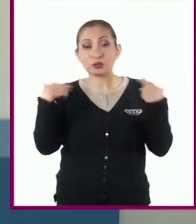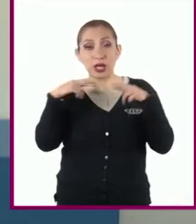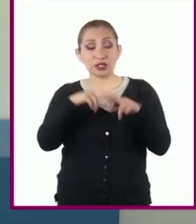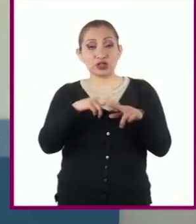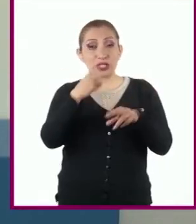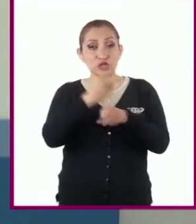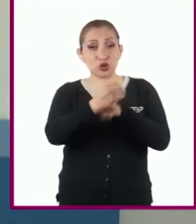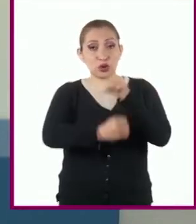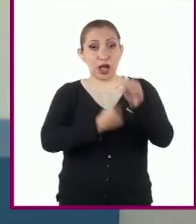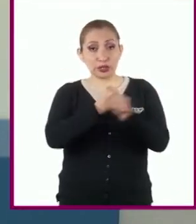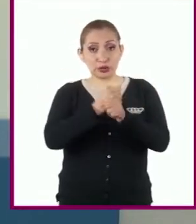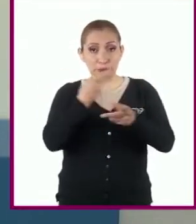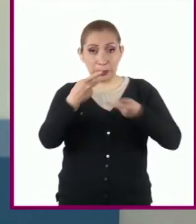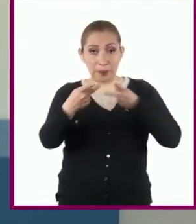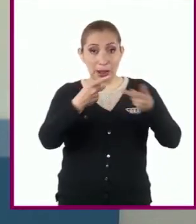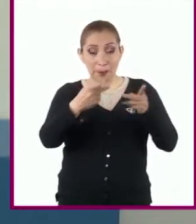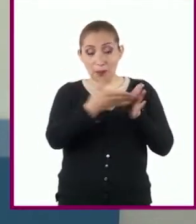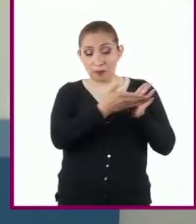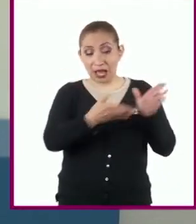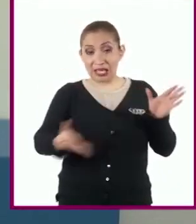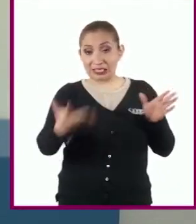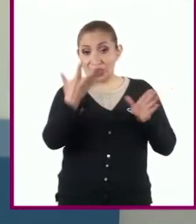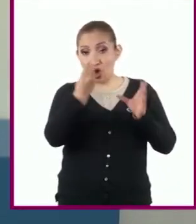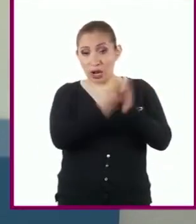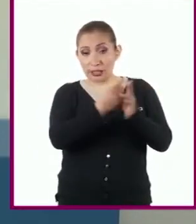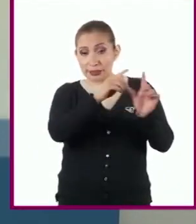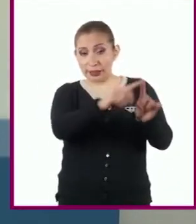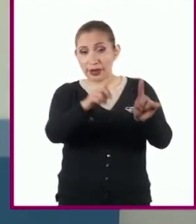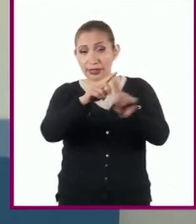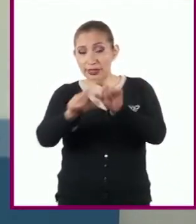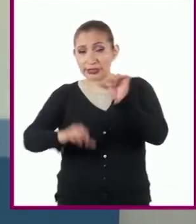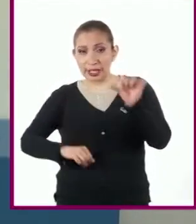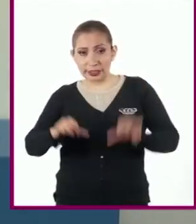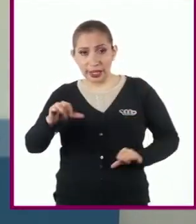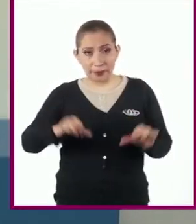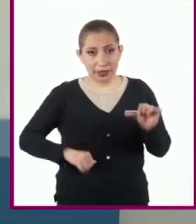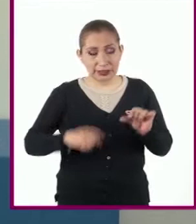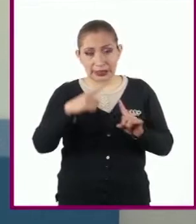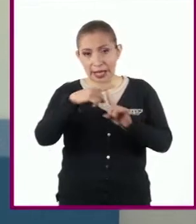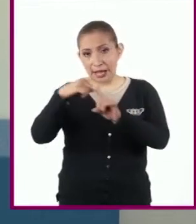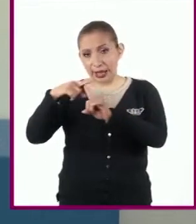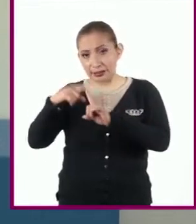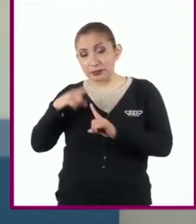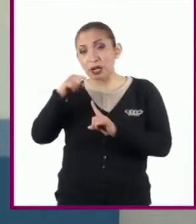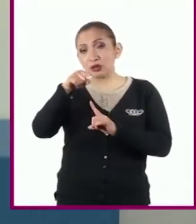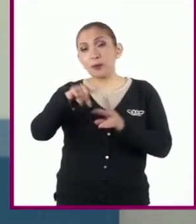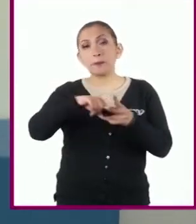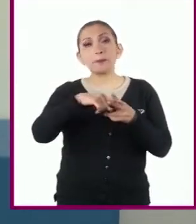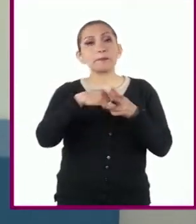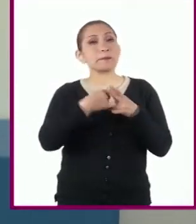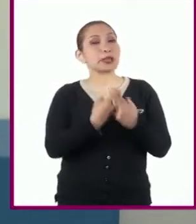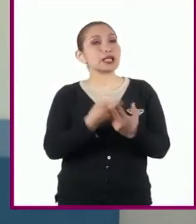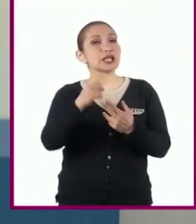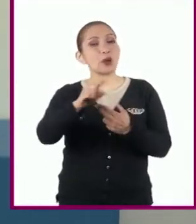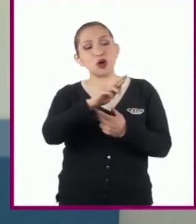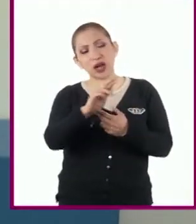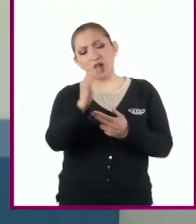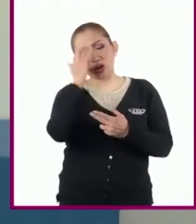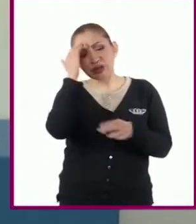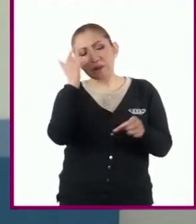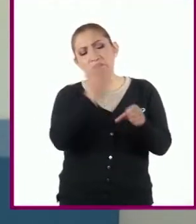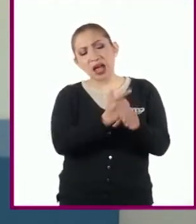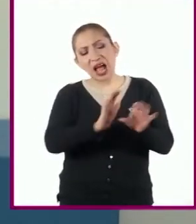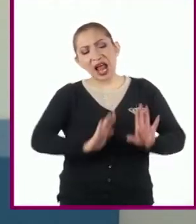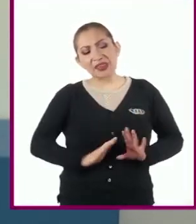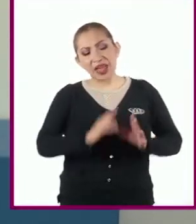grado preparamos a lo largo de 5 clases diferentes actividades y retos para que inicien con el reconocimiento de